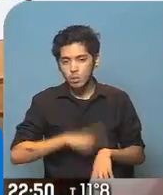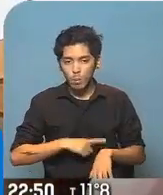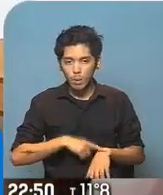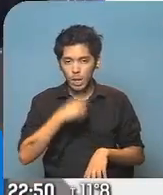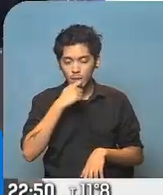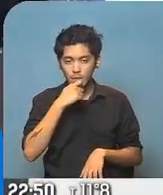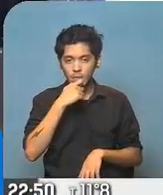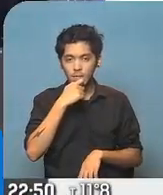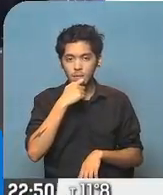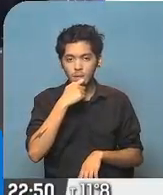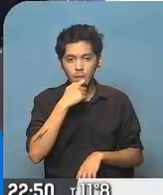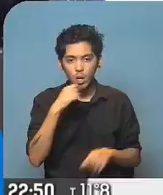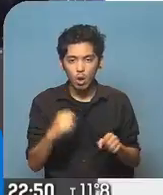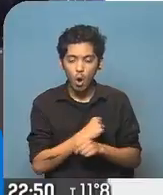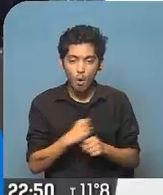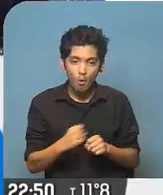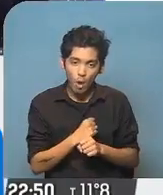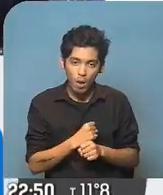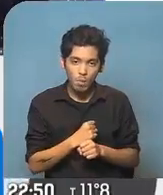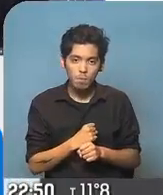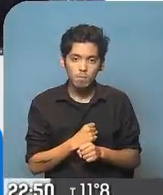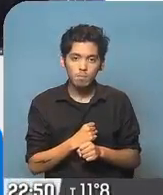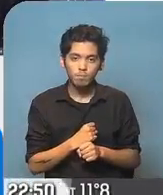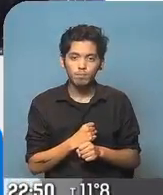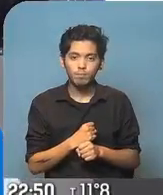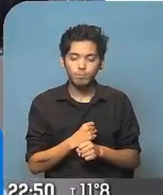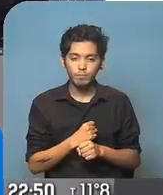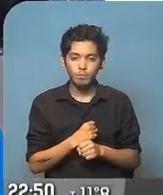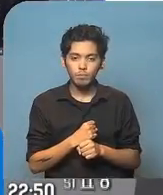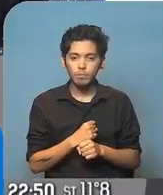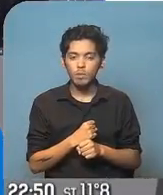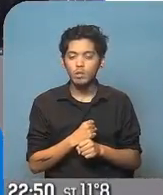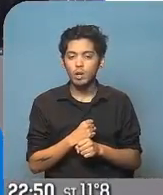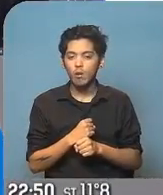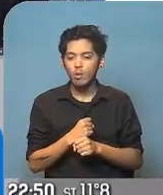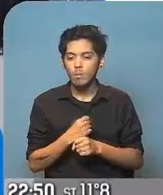que se confirma la proscripción de Lula o el impedimento de Lula